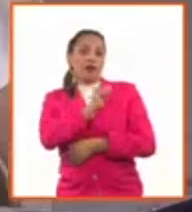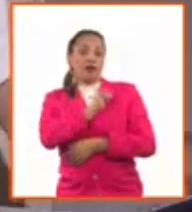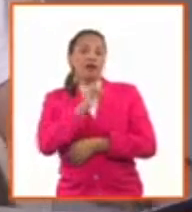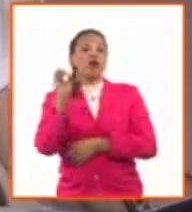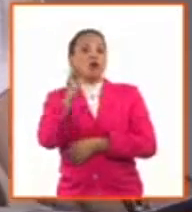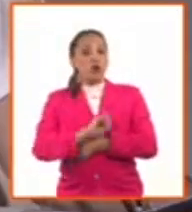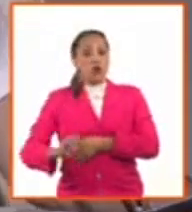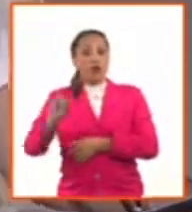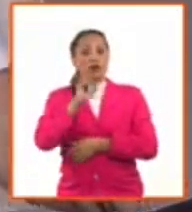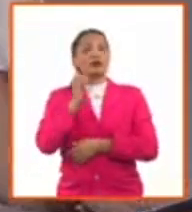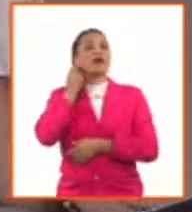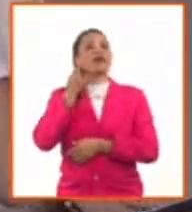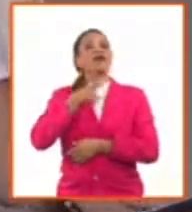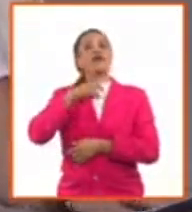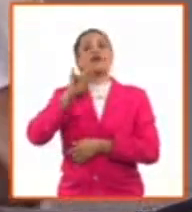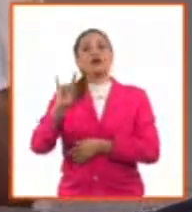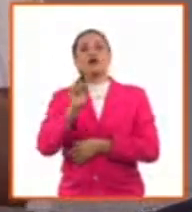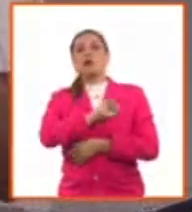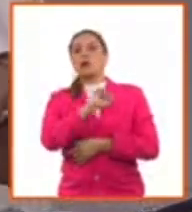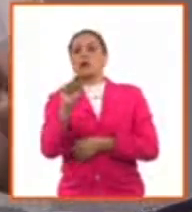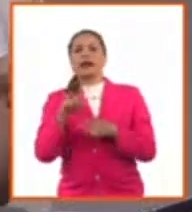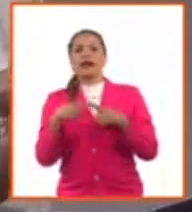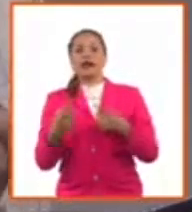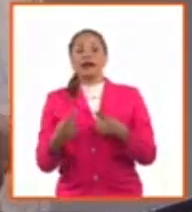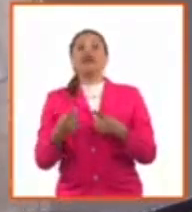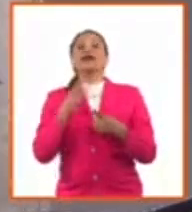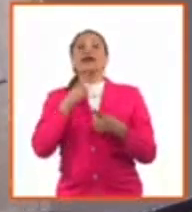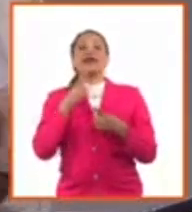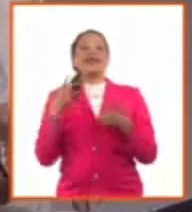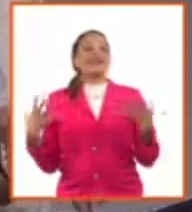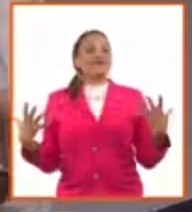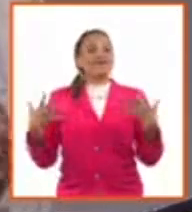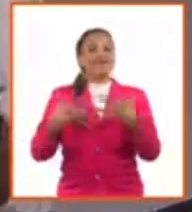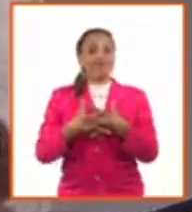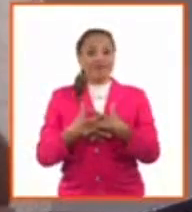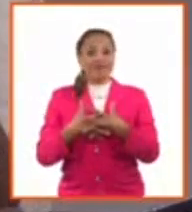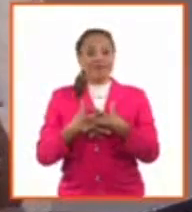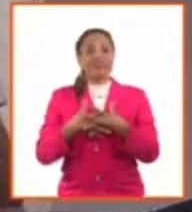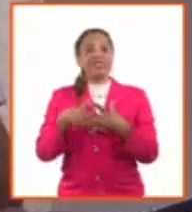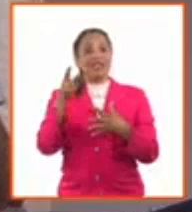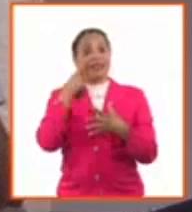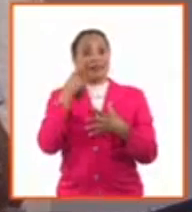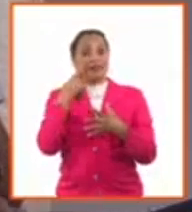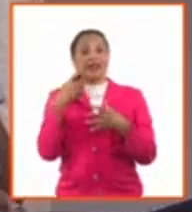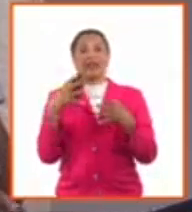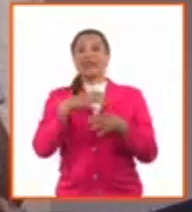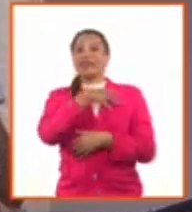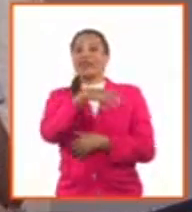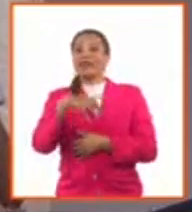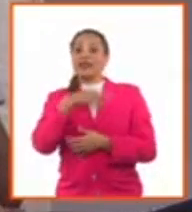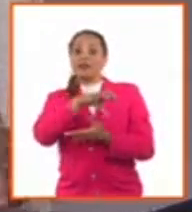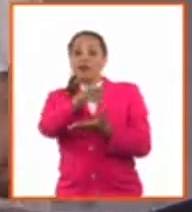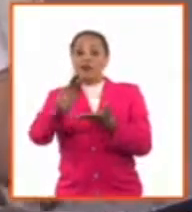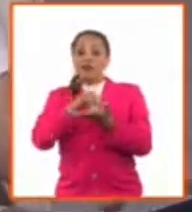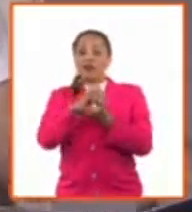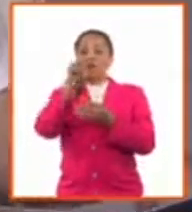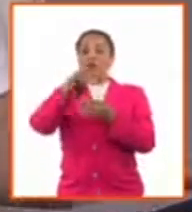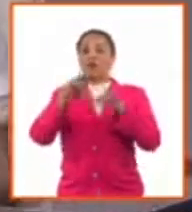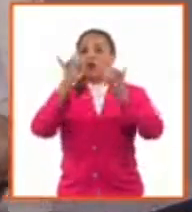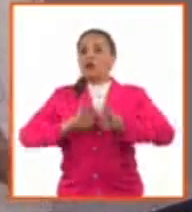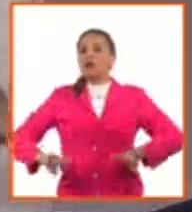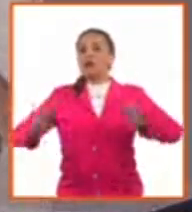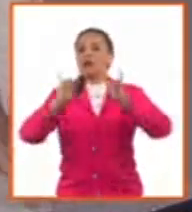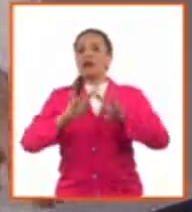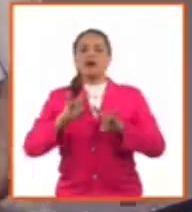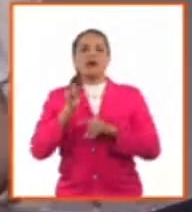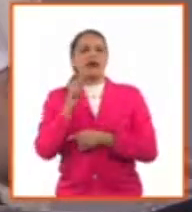como organización, en lograr también que en esa heterogeneidad evidente que tenemos en nuestra comunidad universitaria,